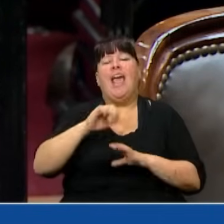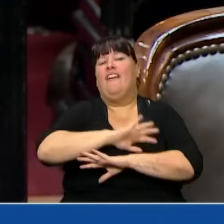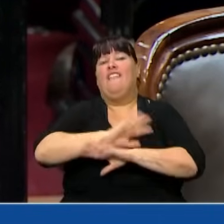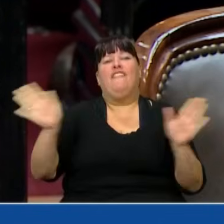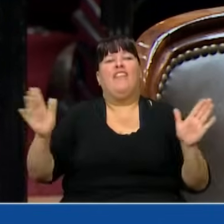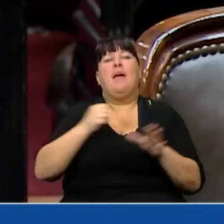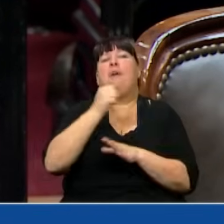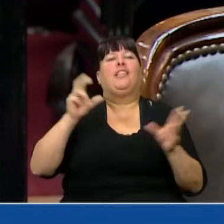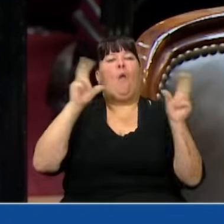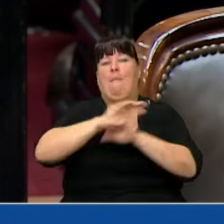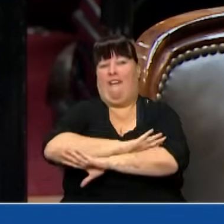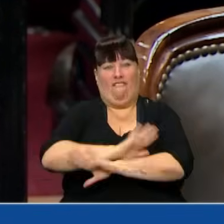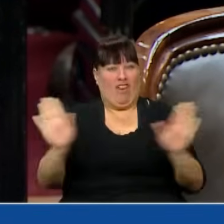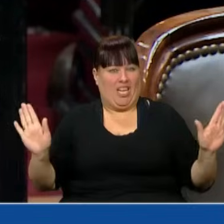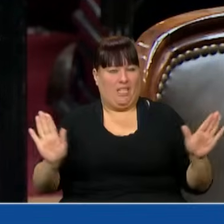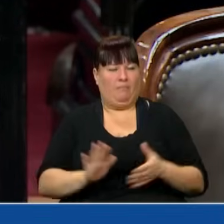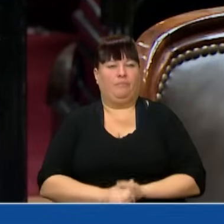la polenta. Fin.